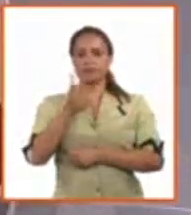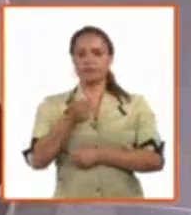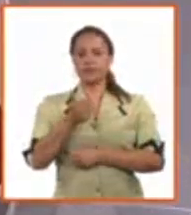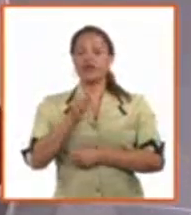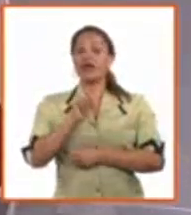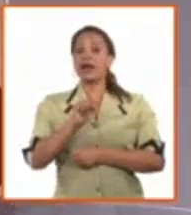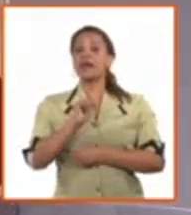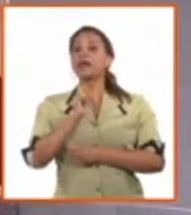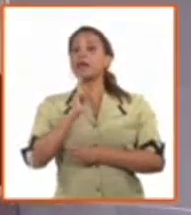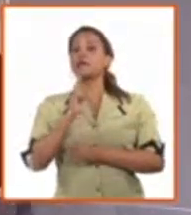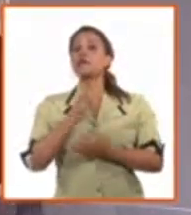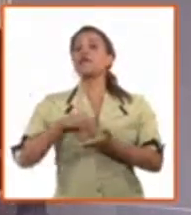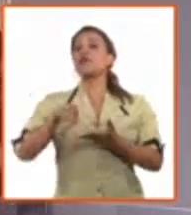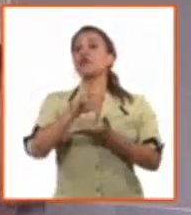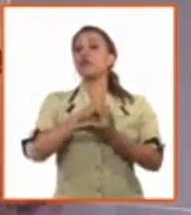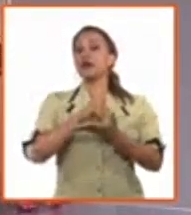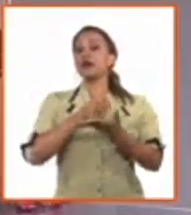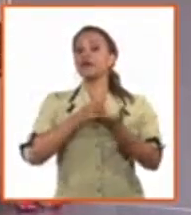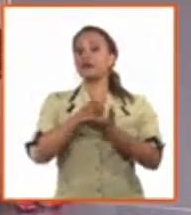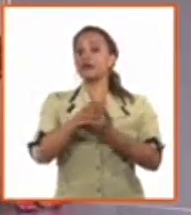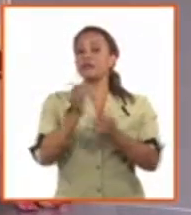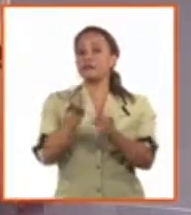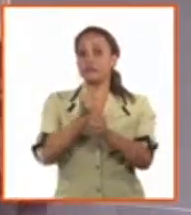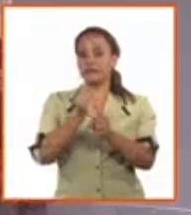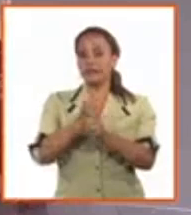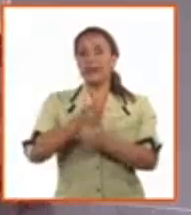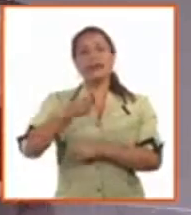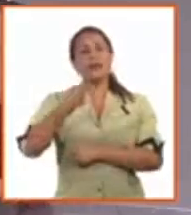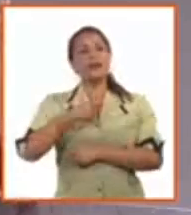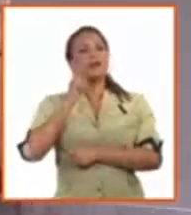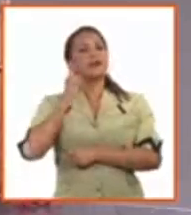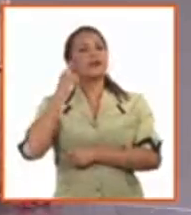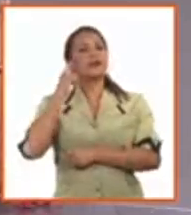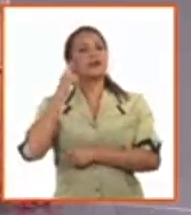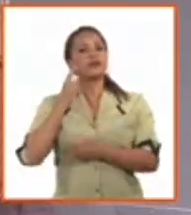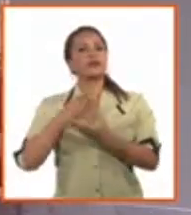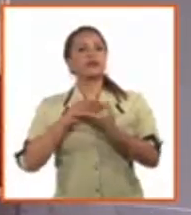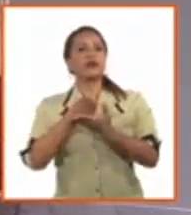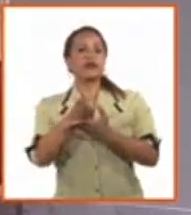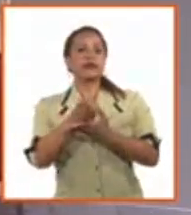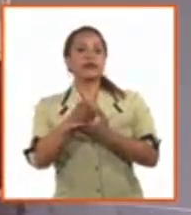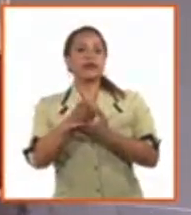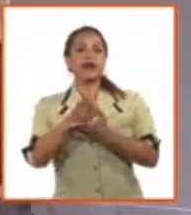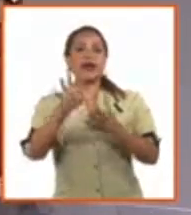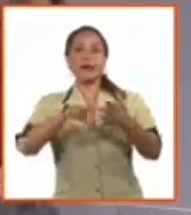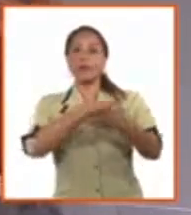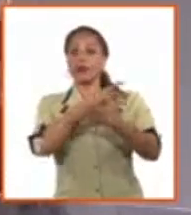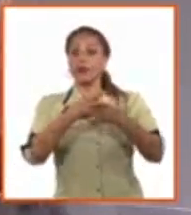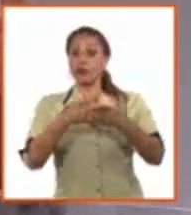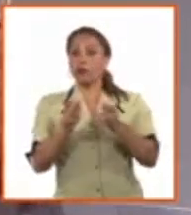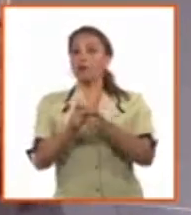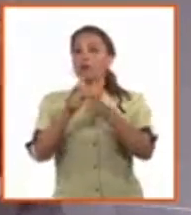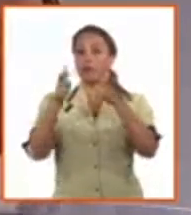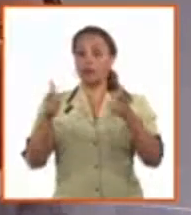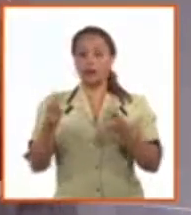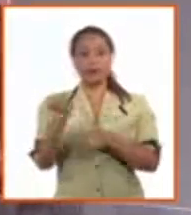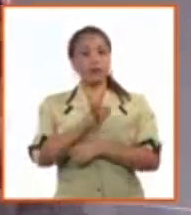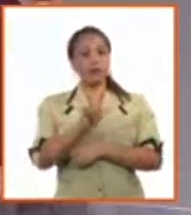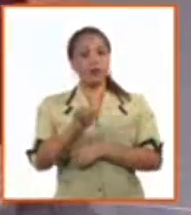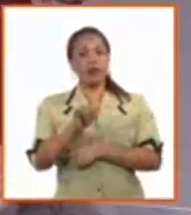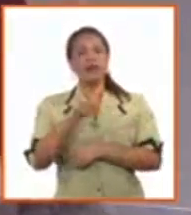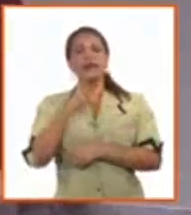tenemos un espacio que trabajar yo creo que además tenemos que pensar en incrementar nuestras matrículas tenemos que también